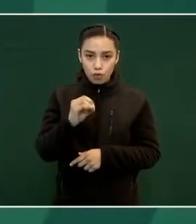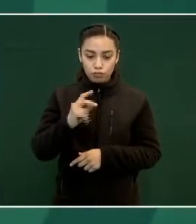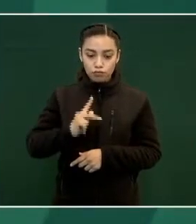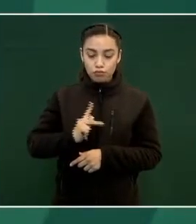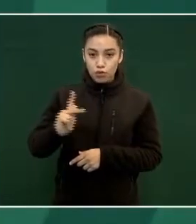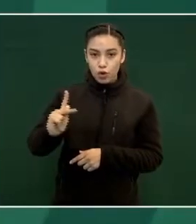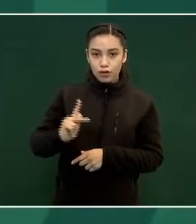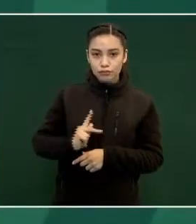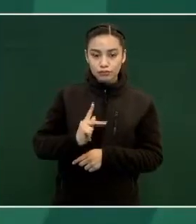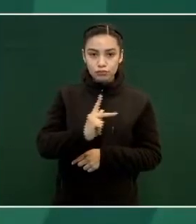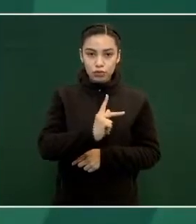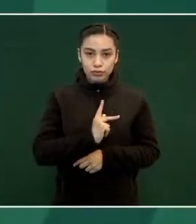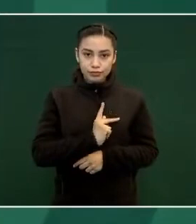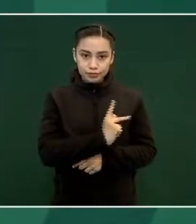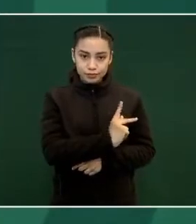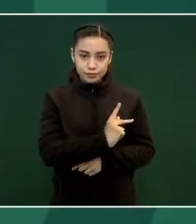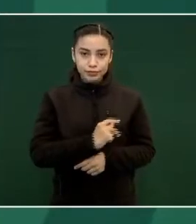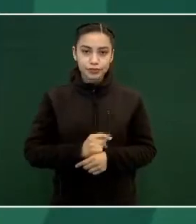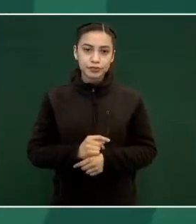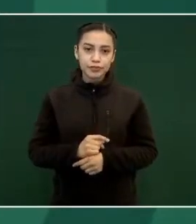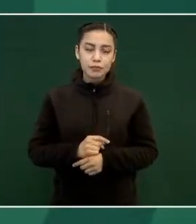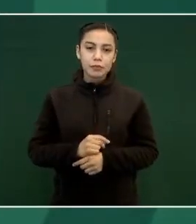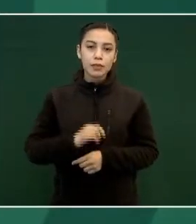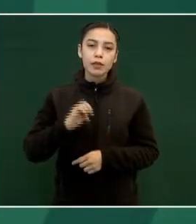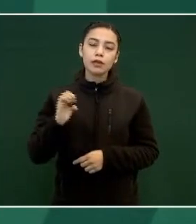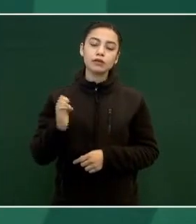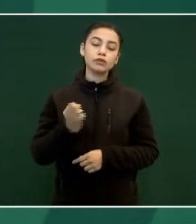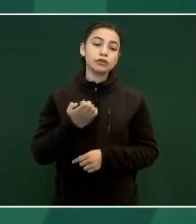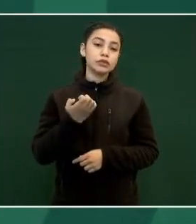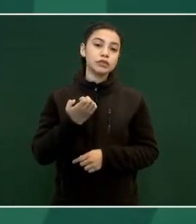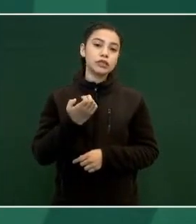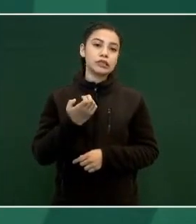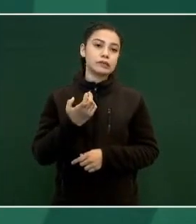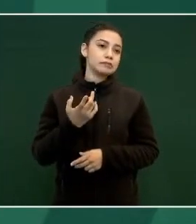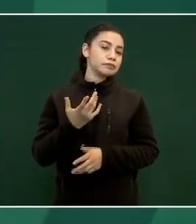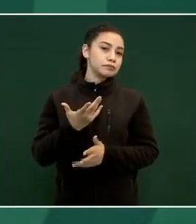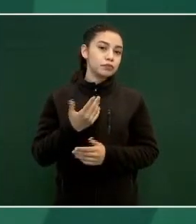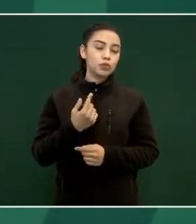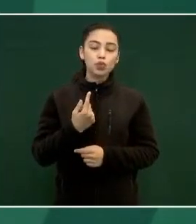Entonces, si alguien